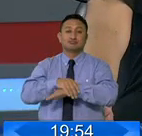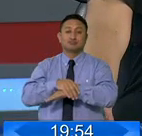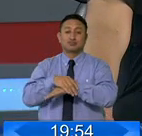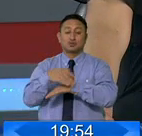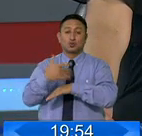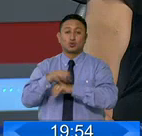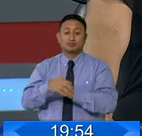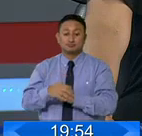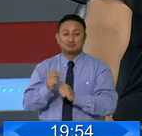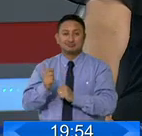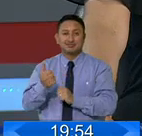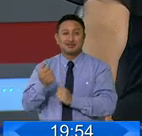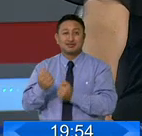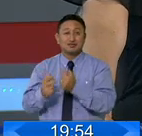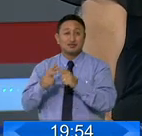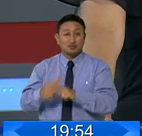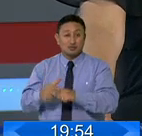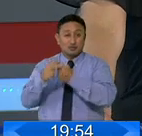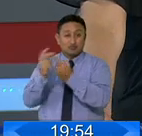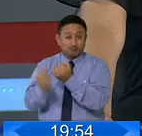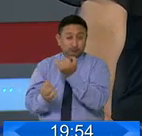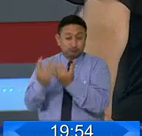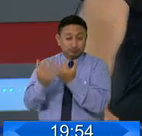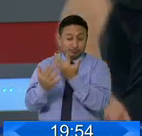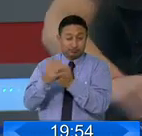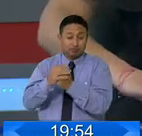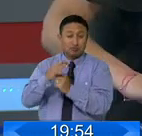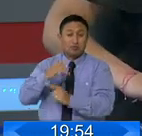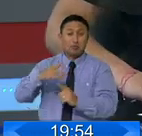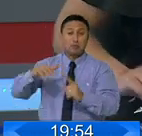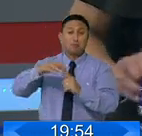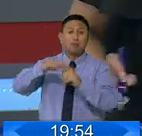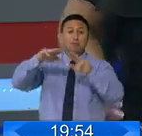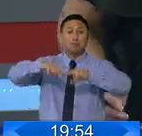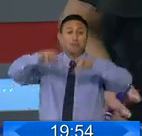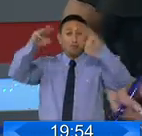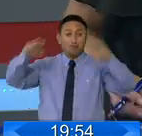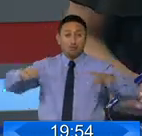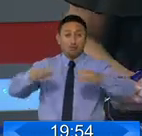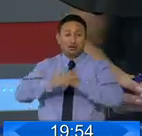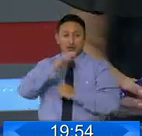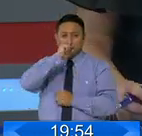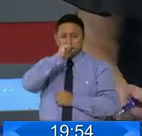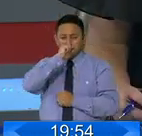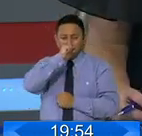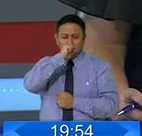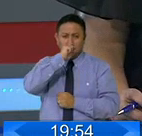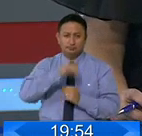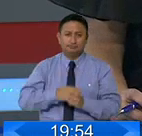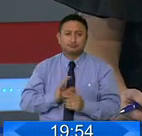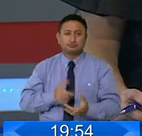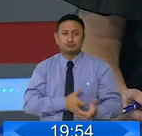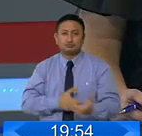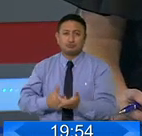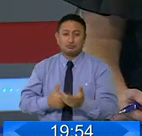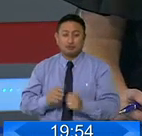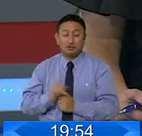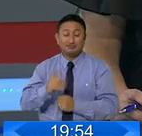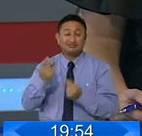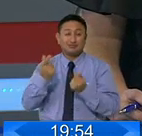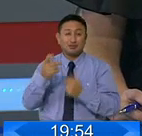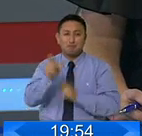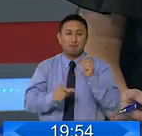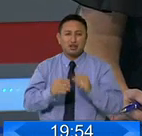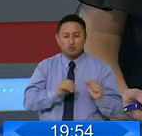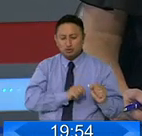un conato de incendio en el Parque Metropolitano en el norte de Quito. La central de emergencia de los bomberos movilizó a su personal que luego